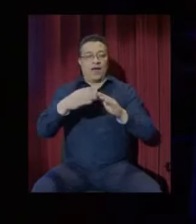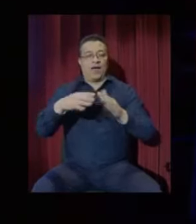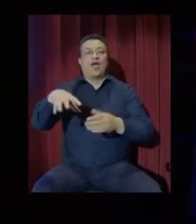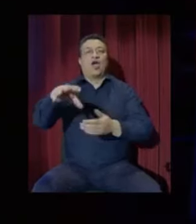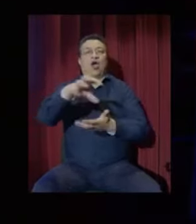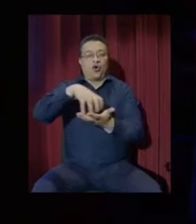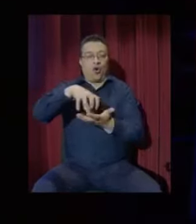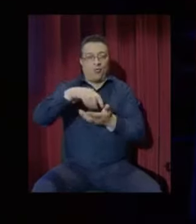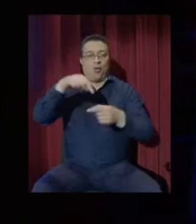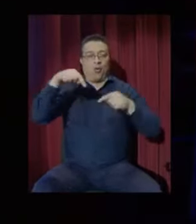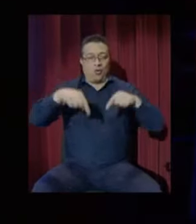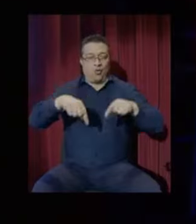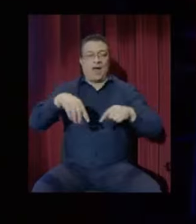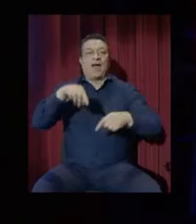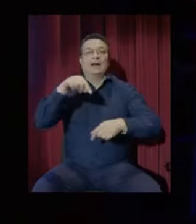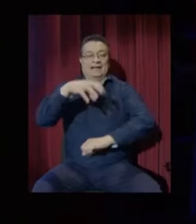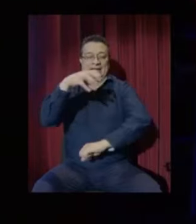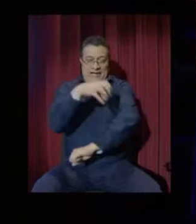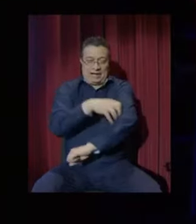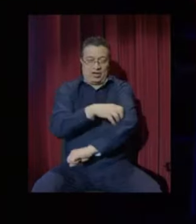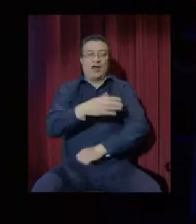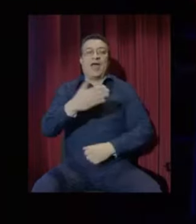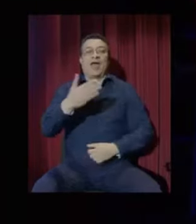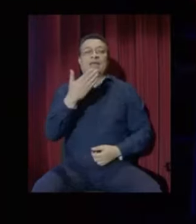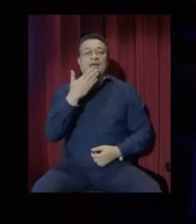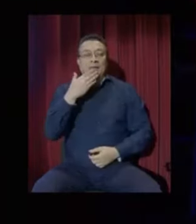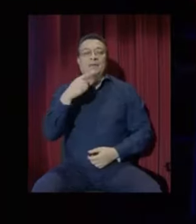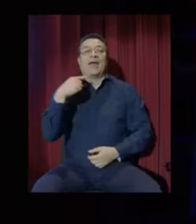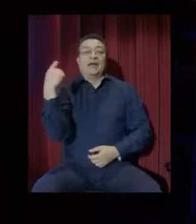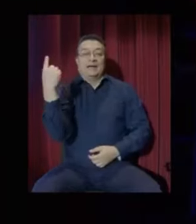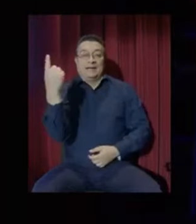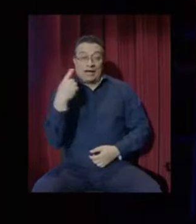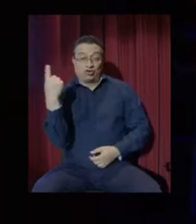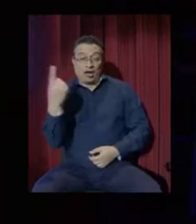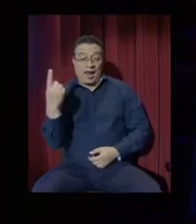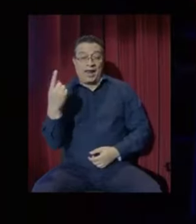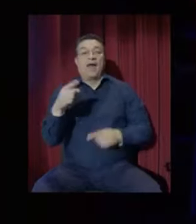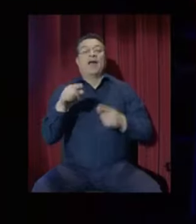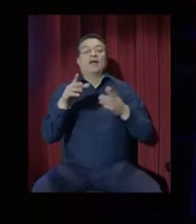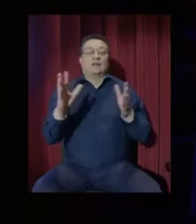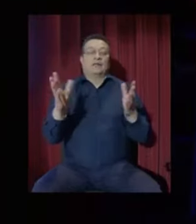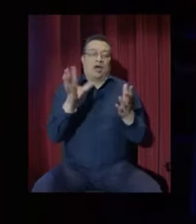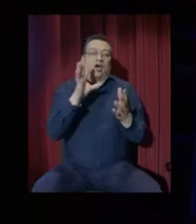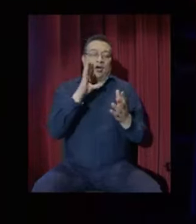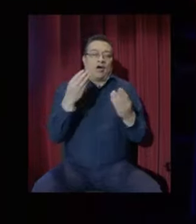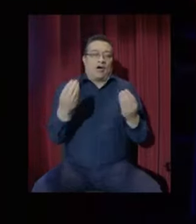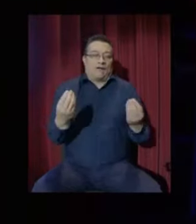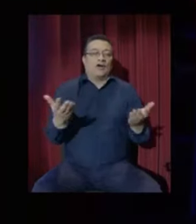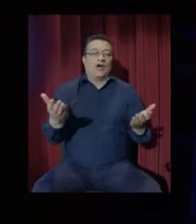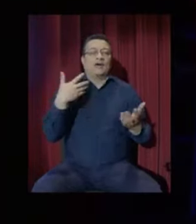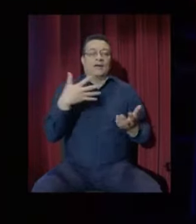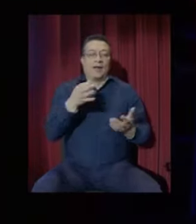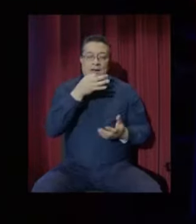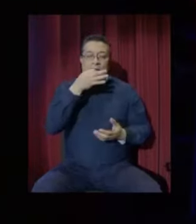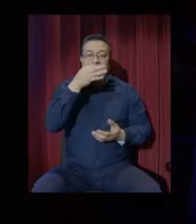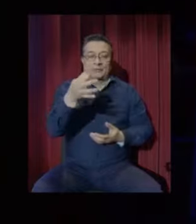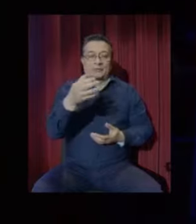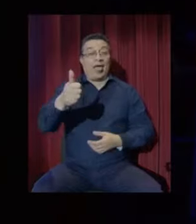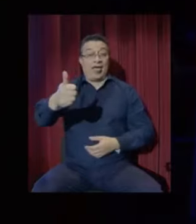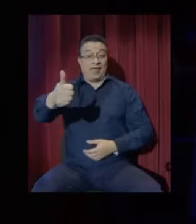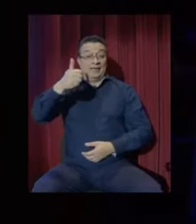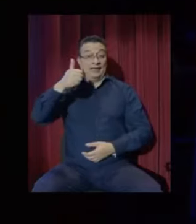provincia de la región y también a nivel nacional y que claramente como le decíamos al director